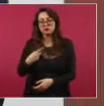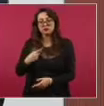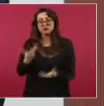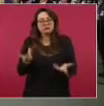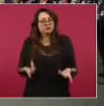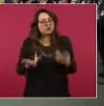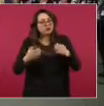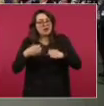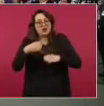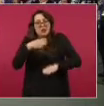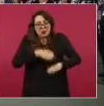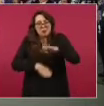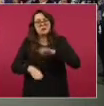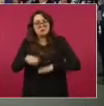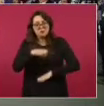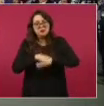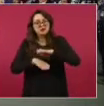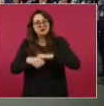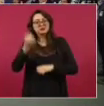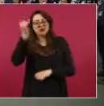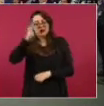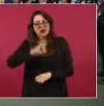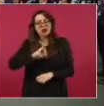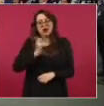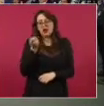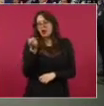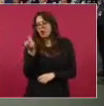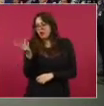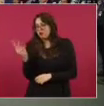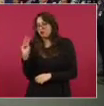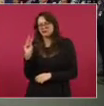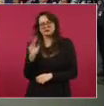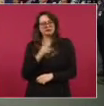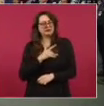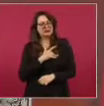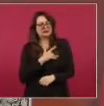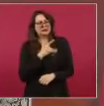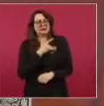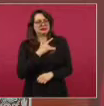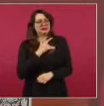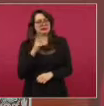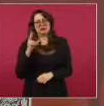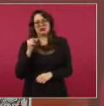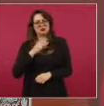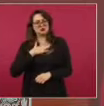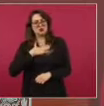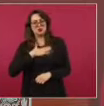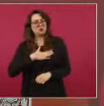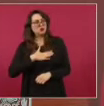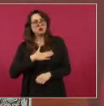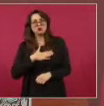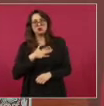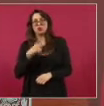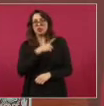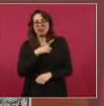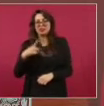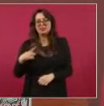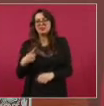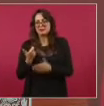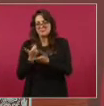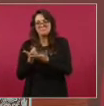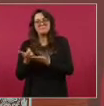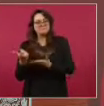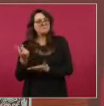sector empresarial o algunos empresarios quisieran o